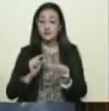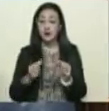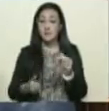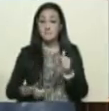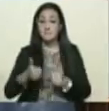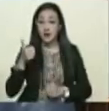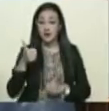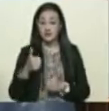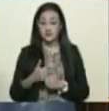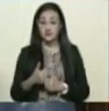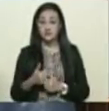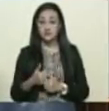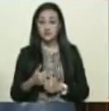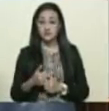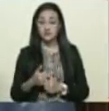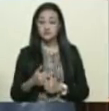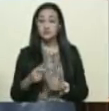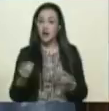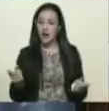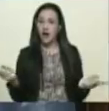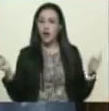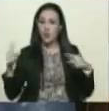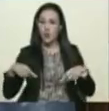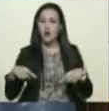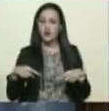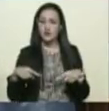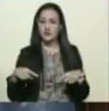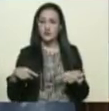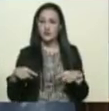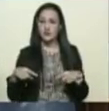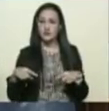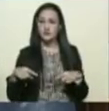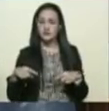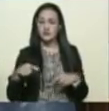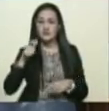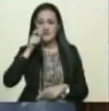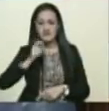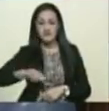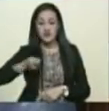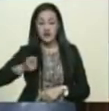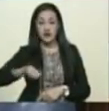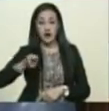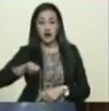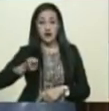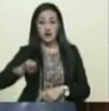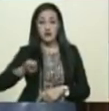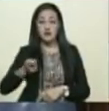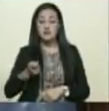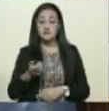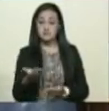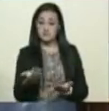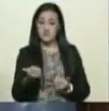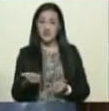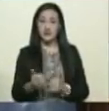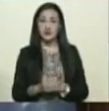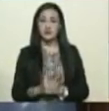lograr estas medidas que efectivamente los fiscales en el exterior público solicitaron